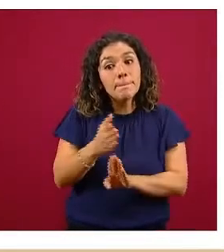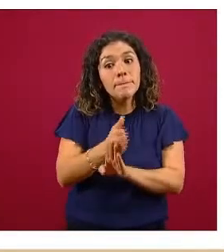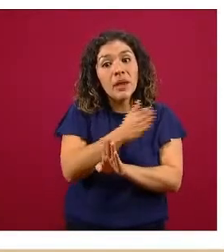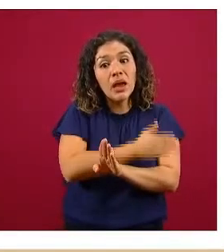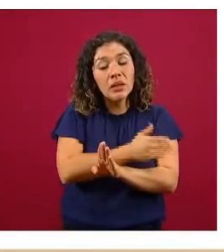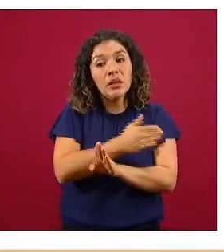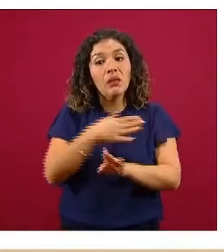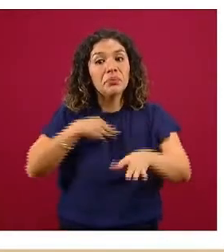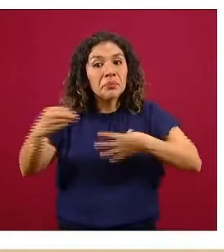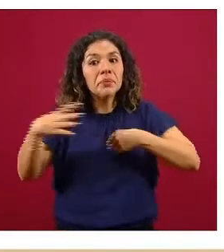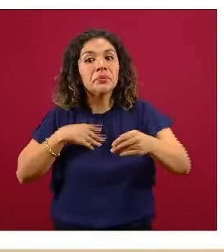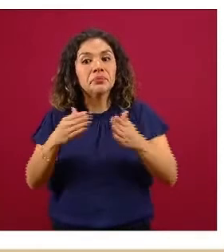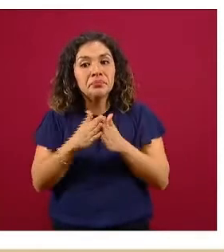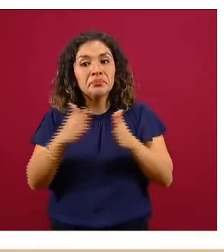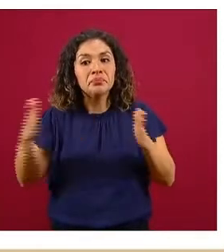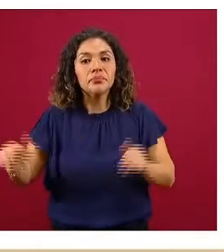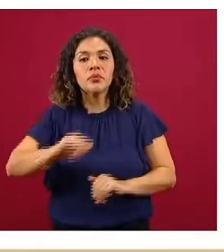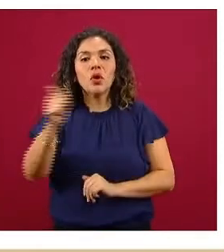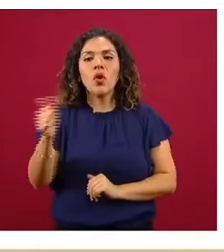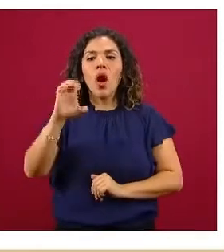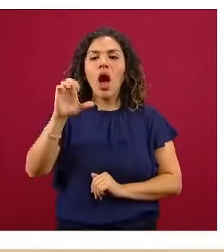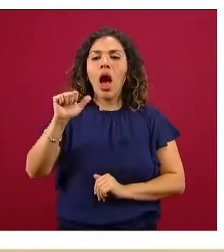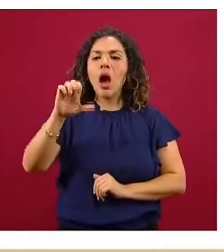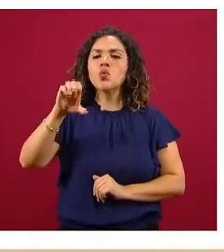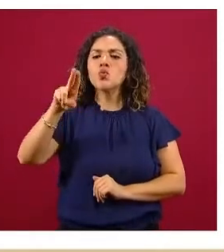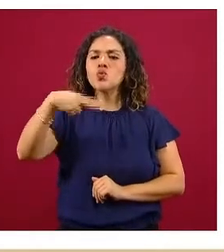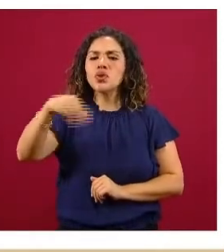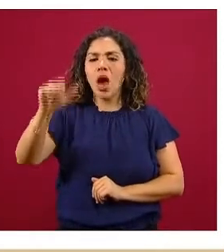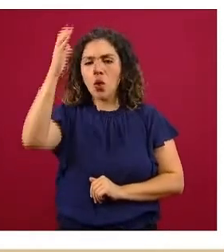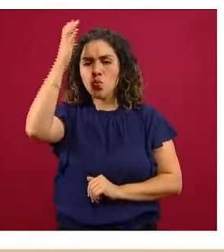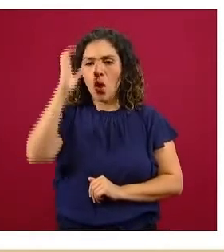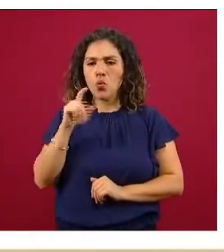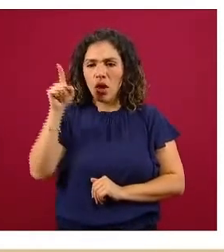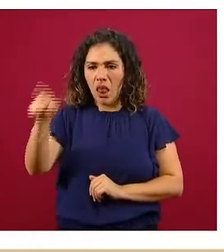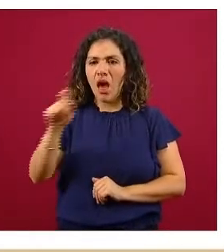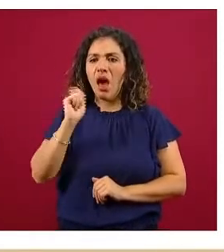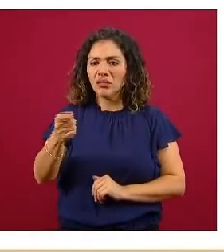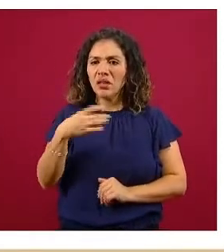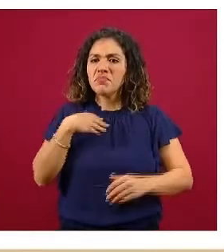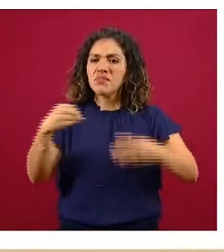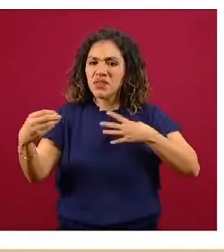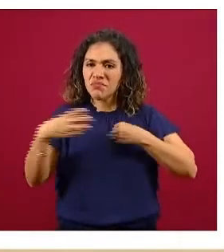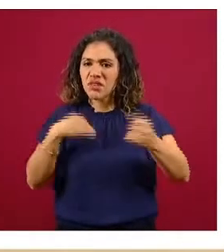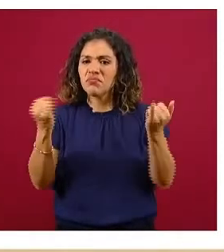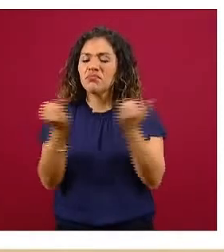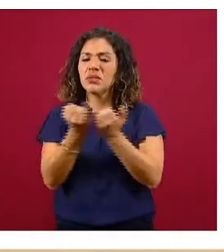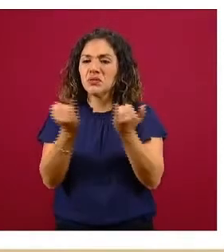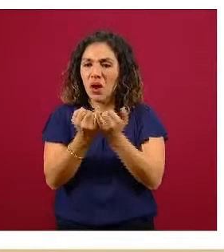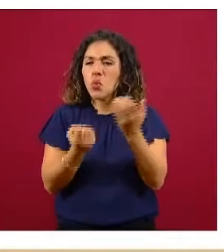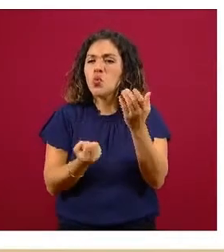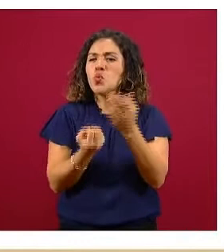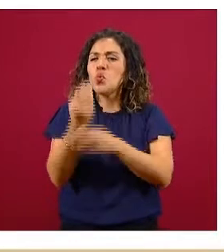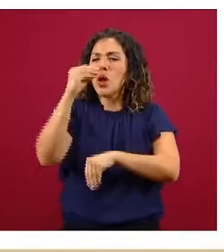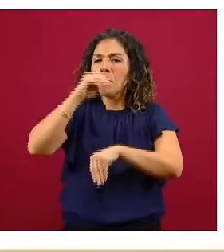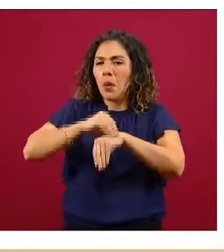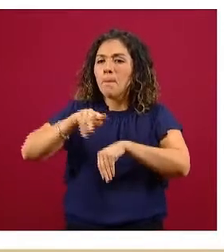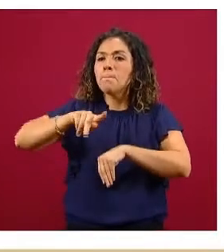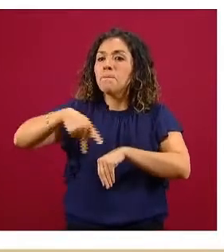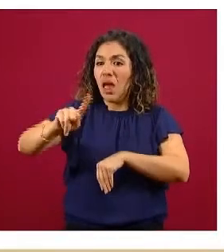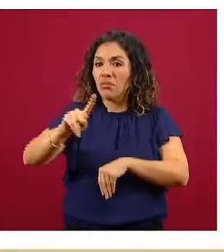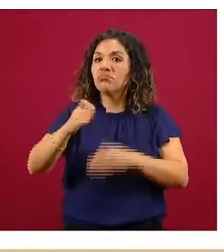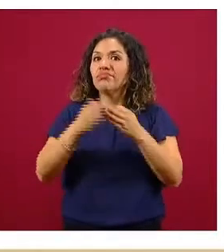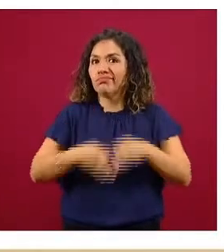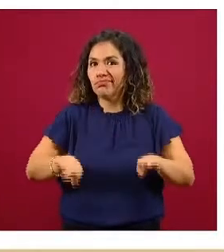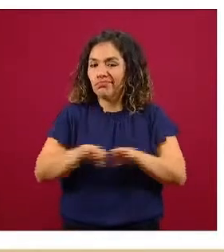inició con ella. Municipio de Acuña en Coahuila, digamos que una transmisión más reciente, pero también con un incremento